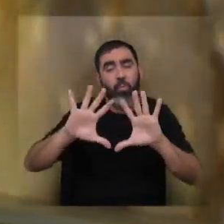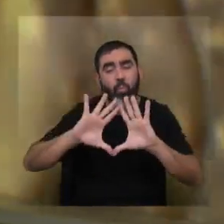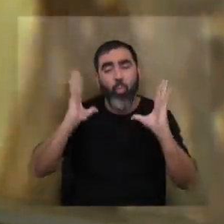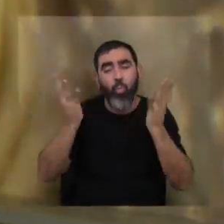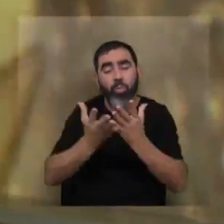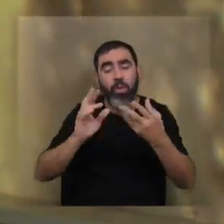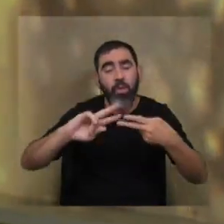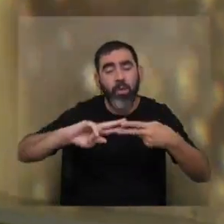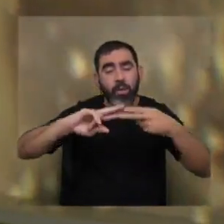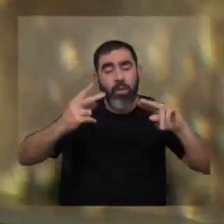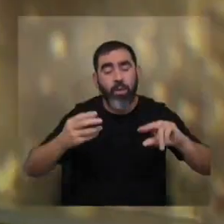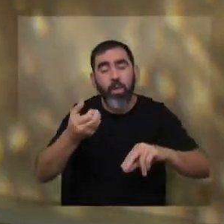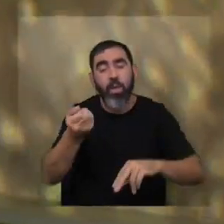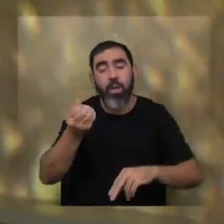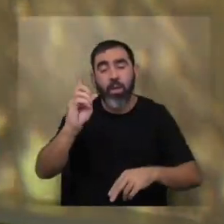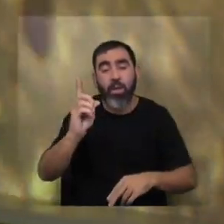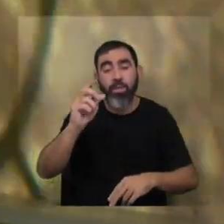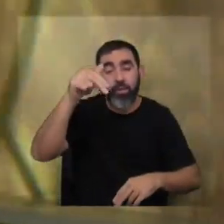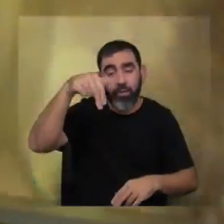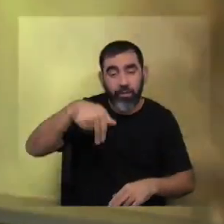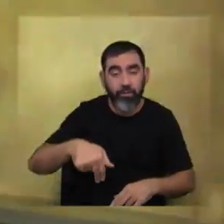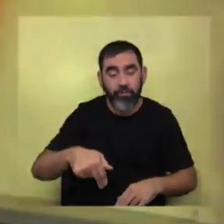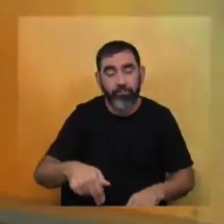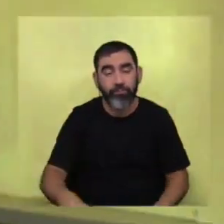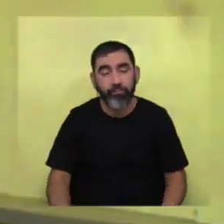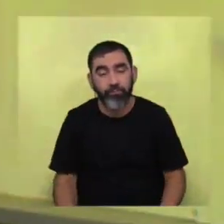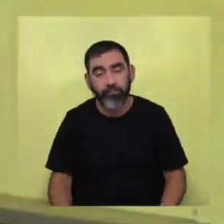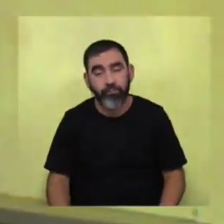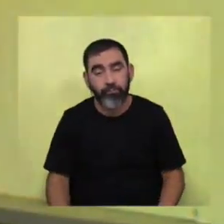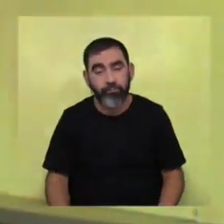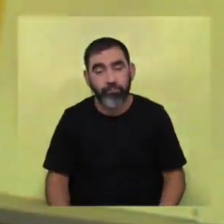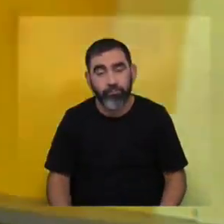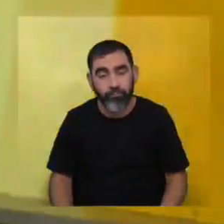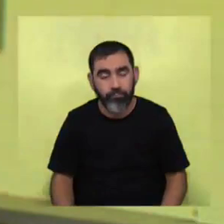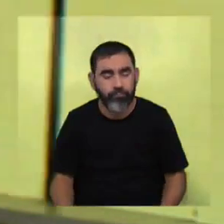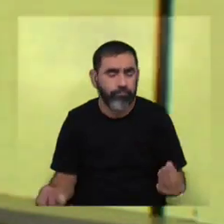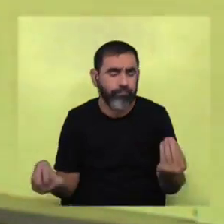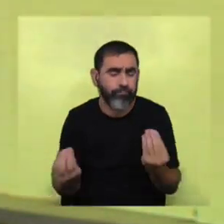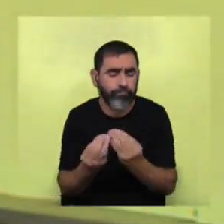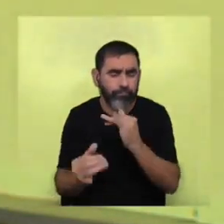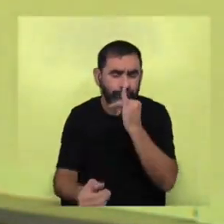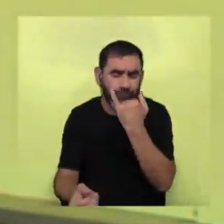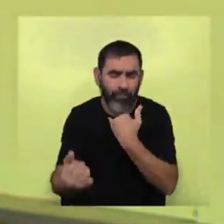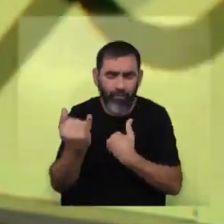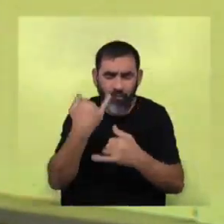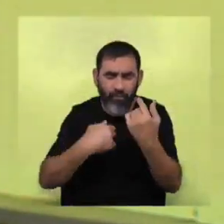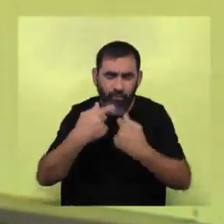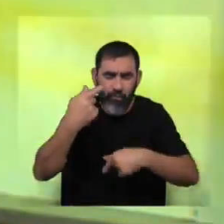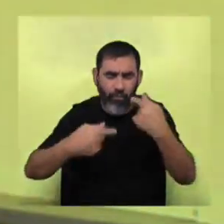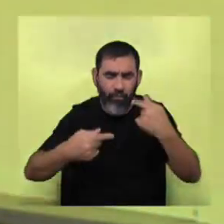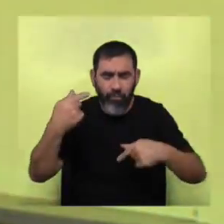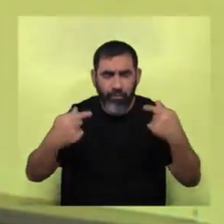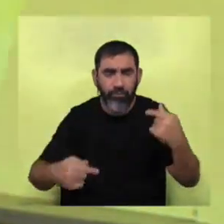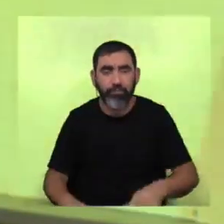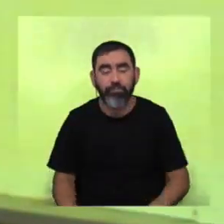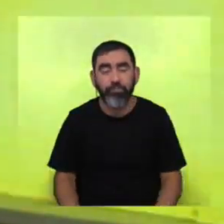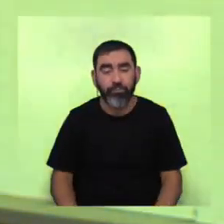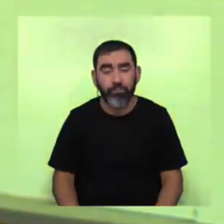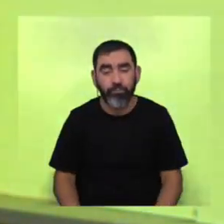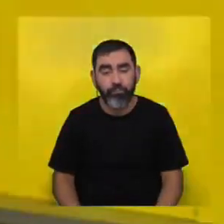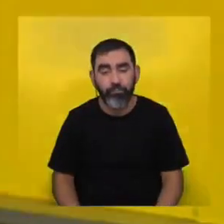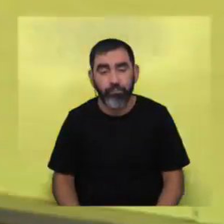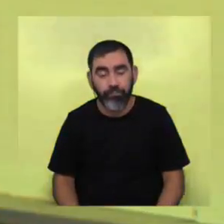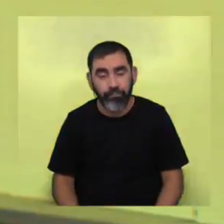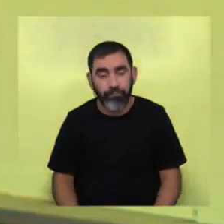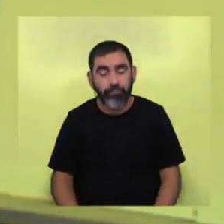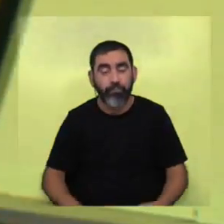ADN y es enorme, es un volumen inabarcable la cantidad de información o de maneras de hablar de